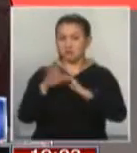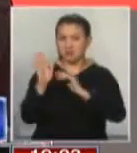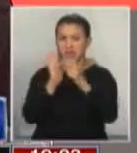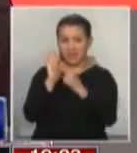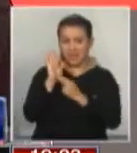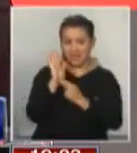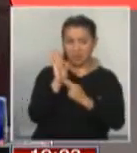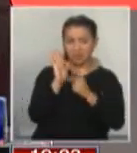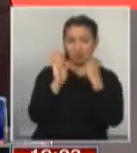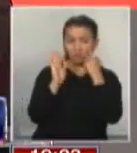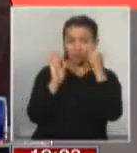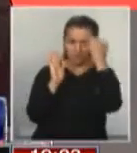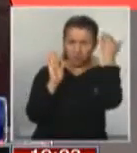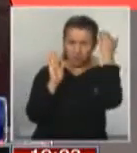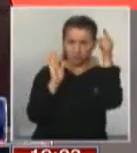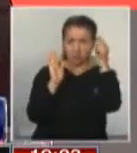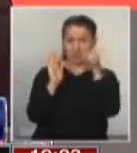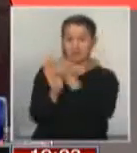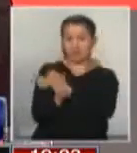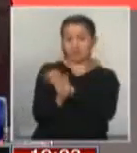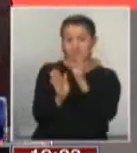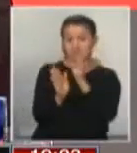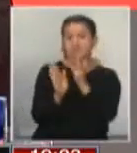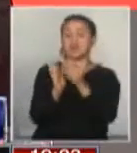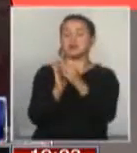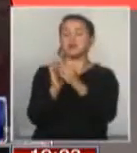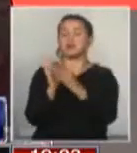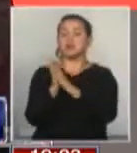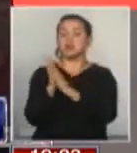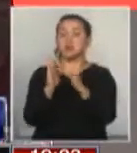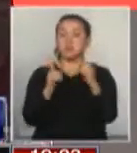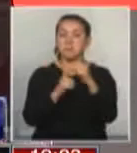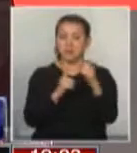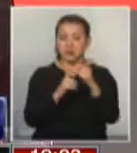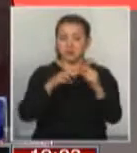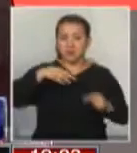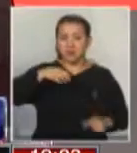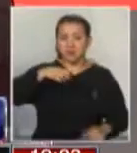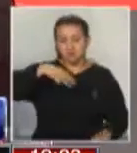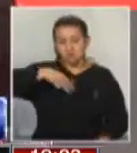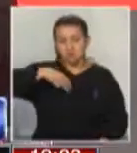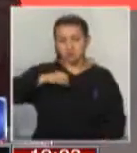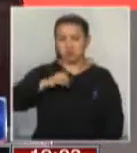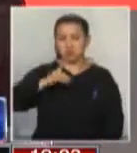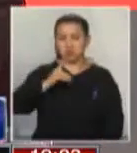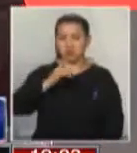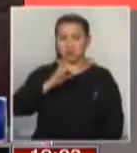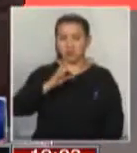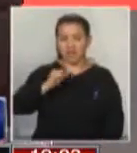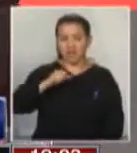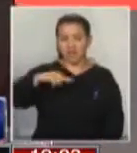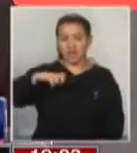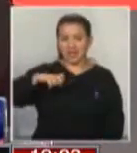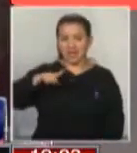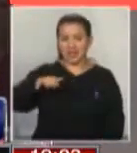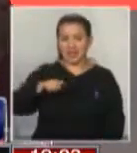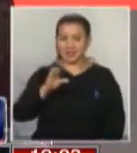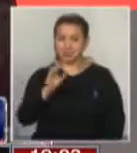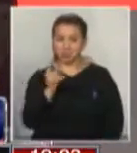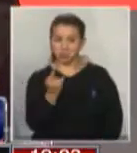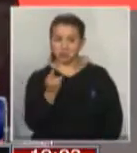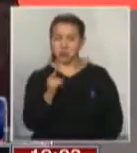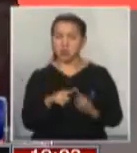al punto que justamente por ejemplo existe la palabra mode anesco en la en la lengua